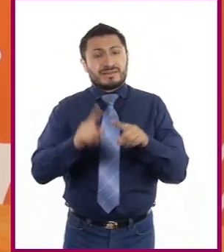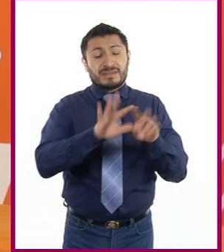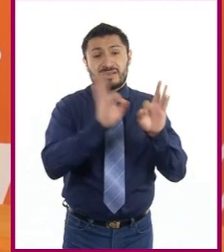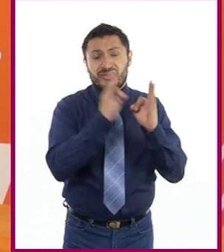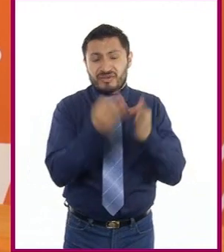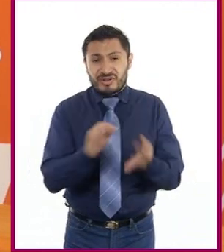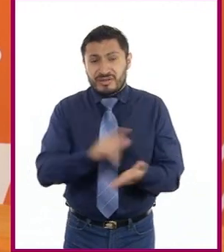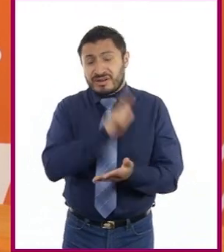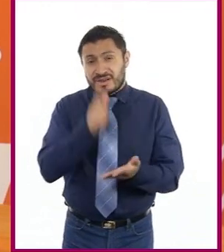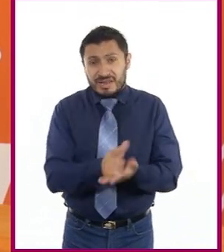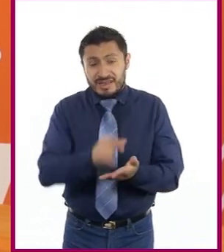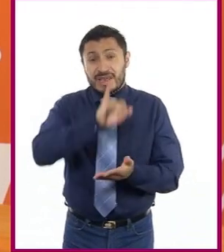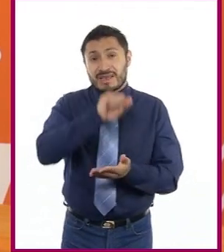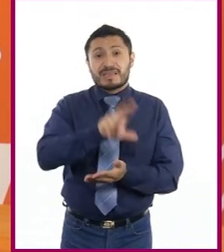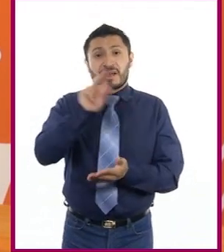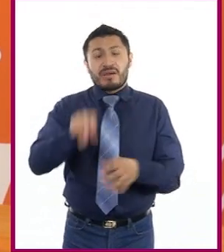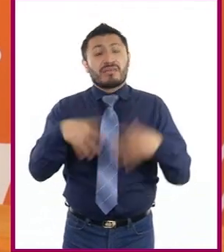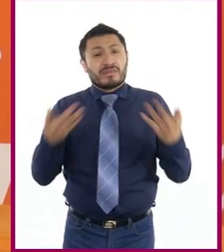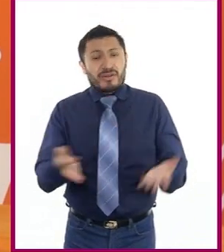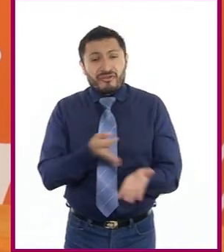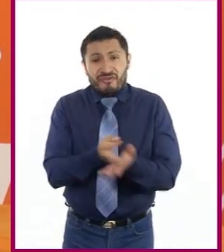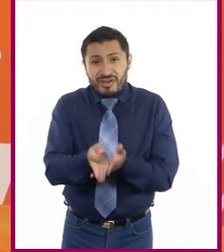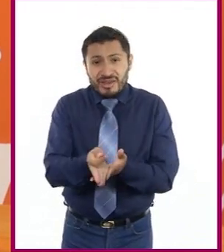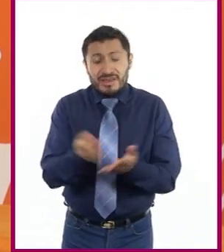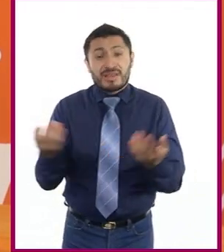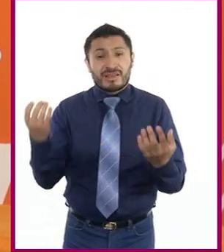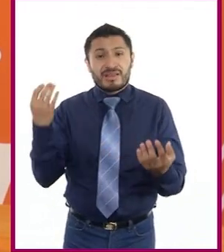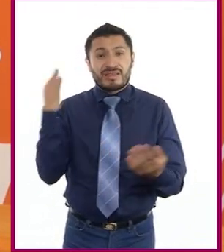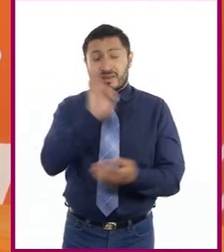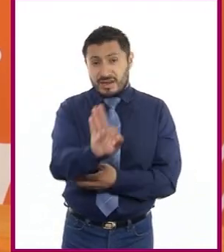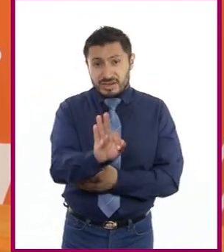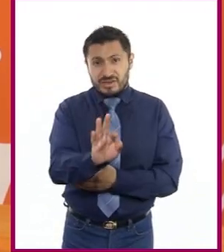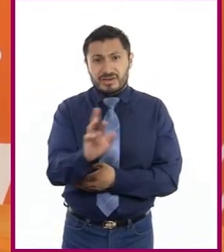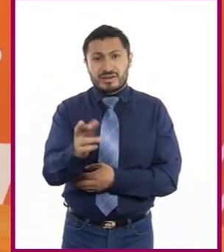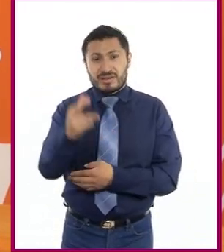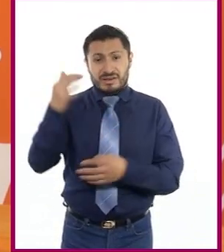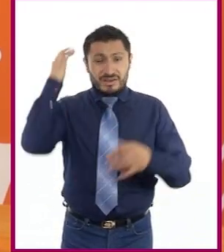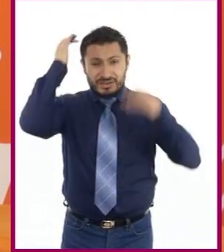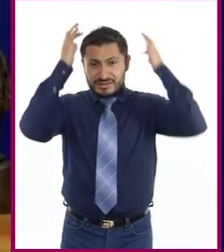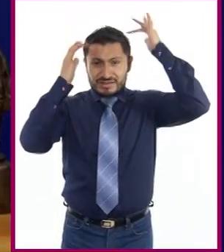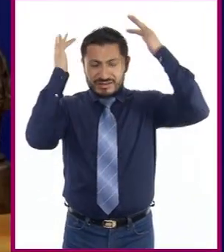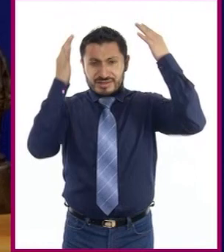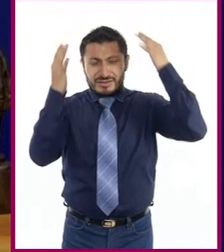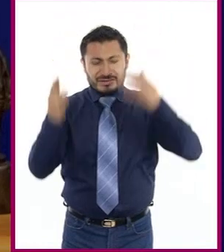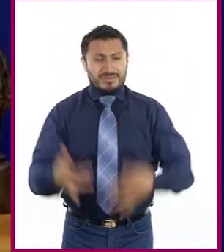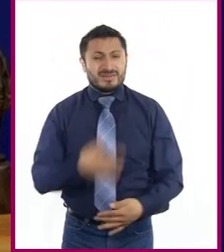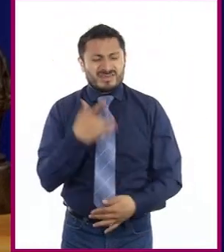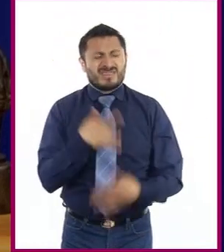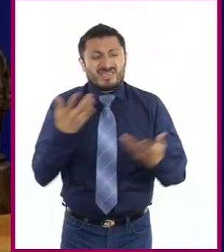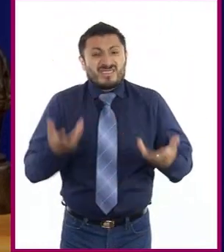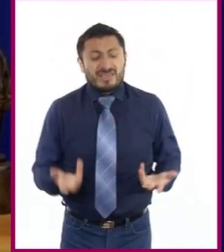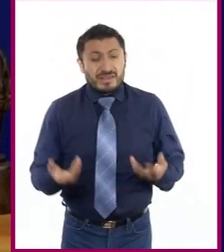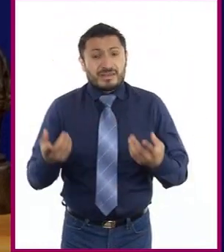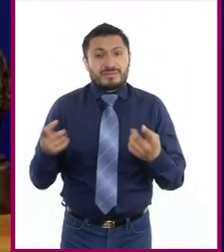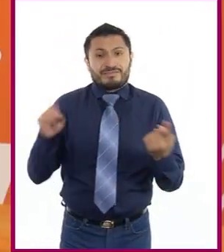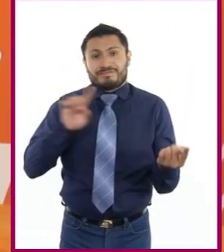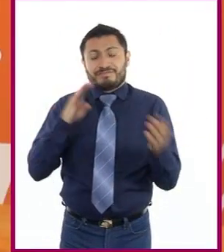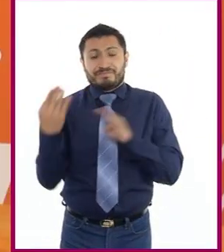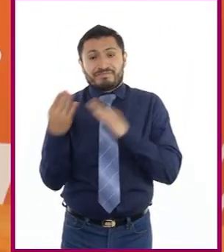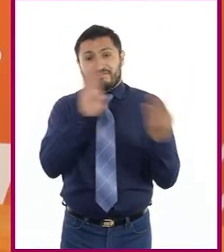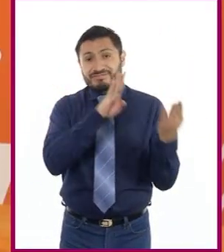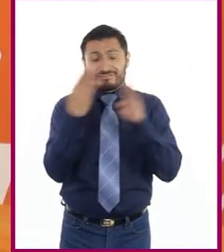lealtad, deslealtad, fidelidad, traición, razón, instinto. Estas dualidades